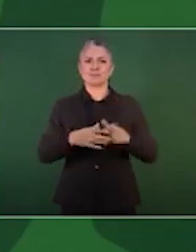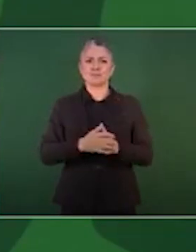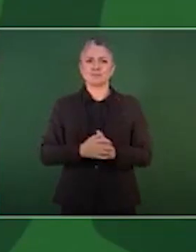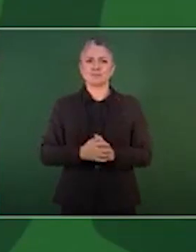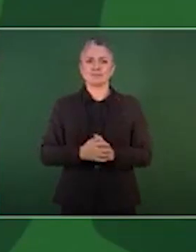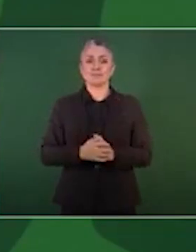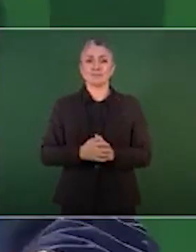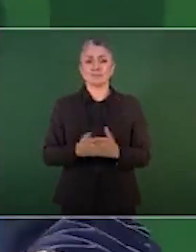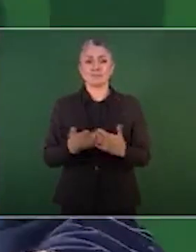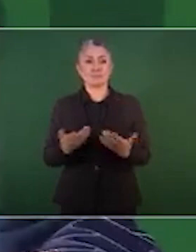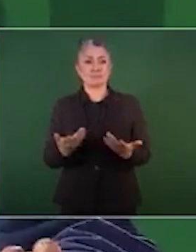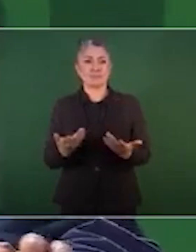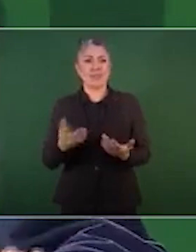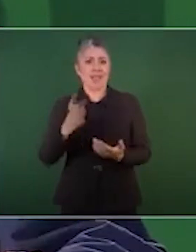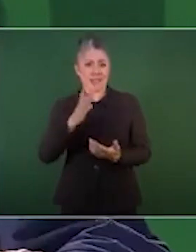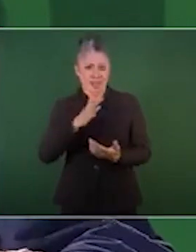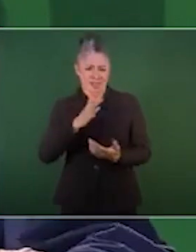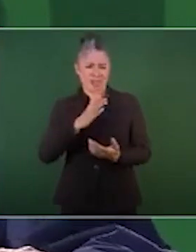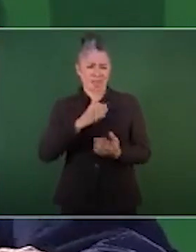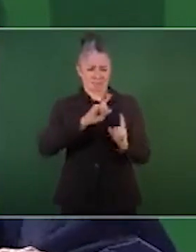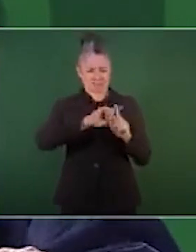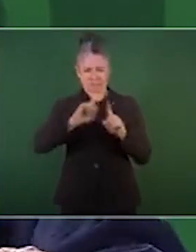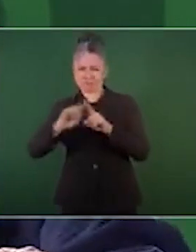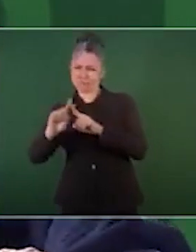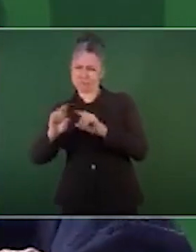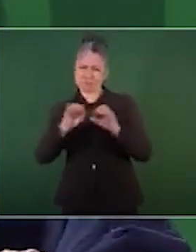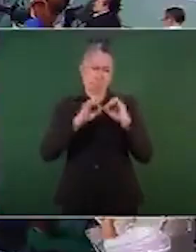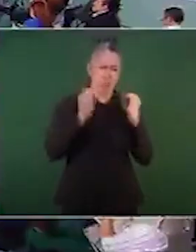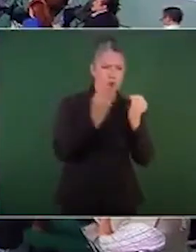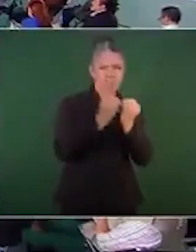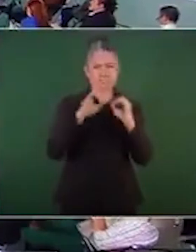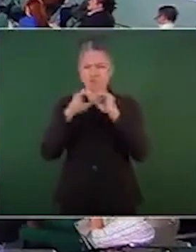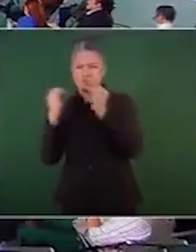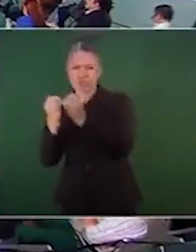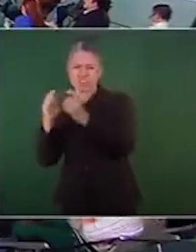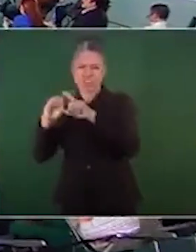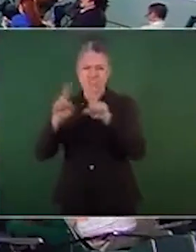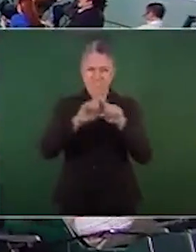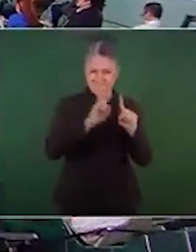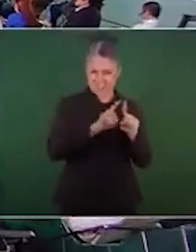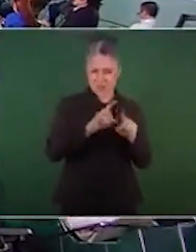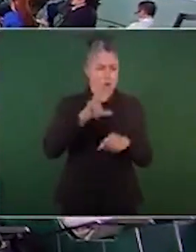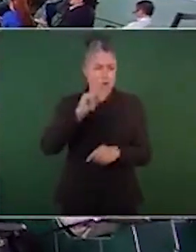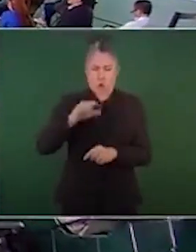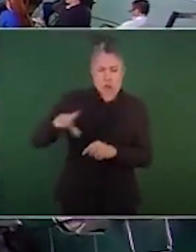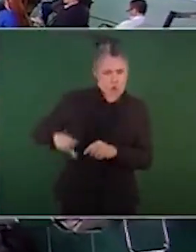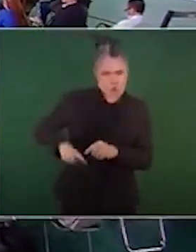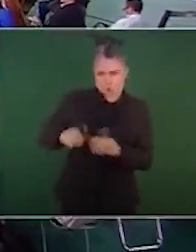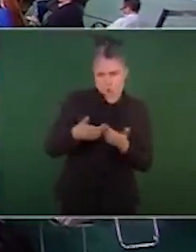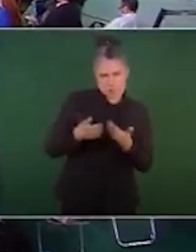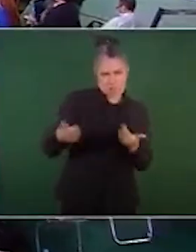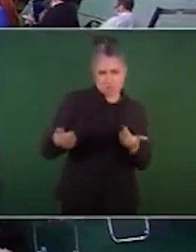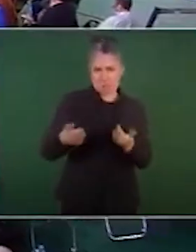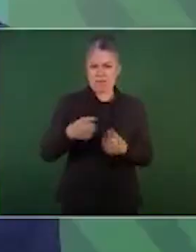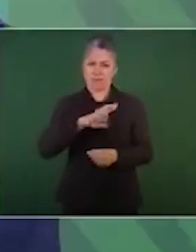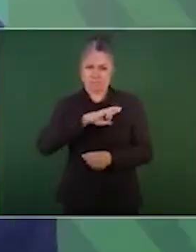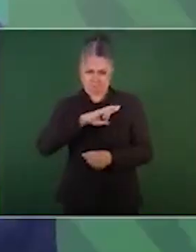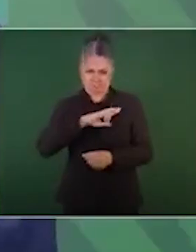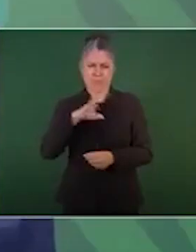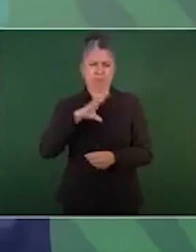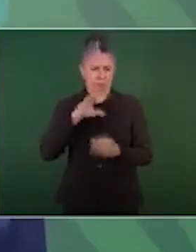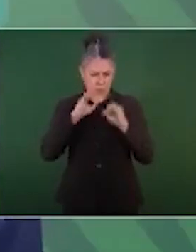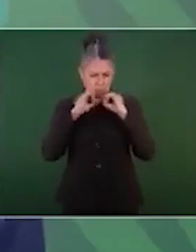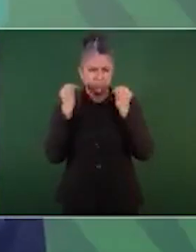avances en el caso Ayotzinapa lo más que ha llegado a poderse decir es que los resultados de la investigación